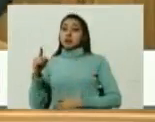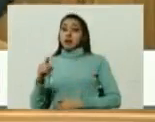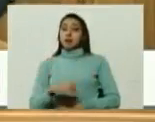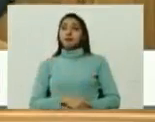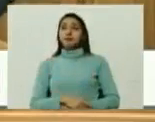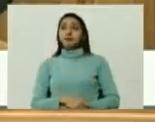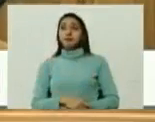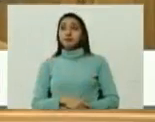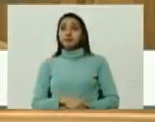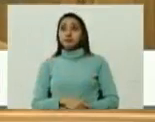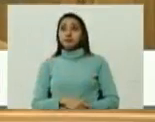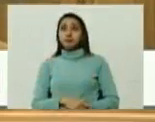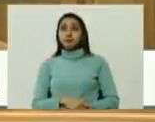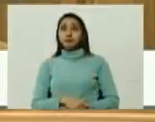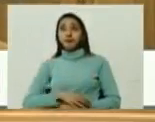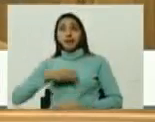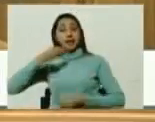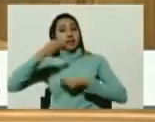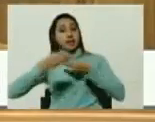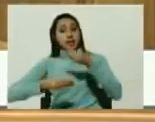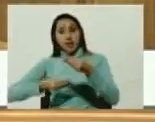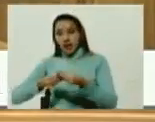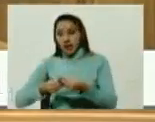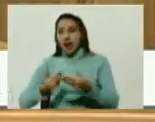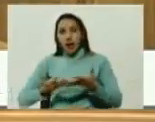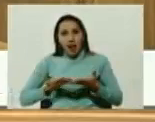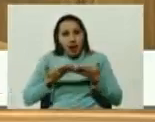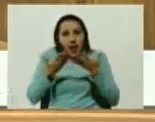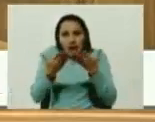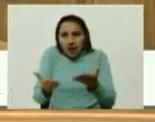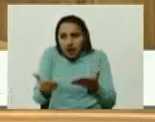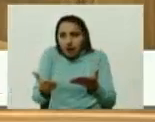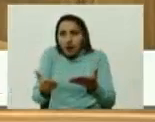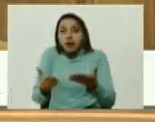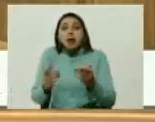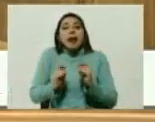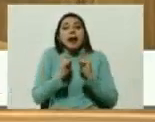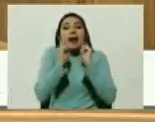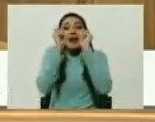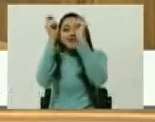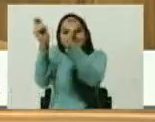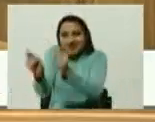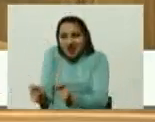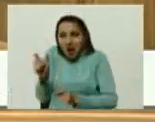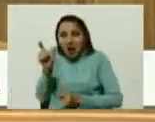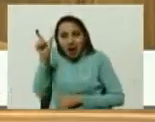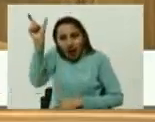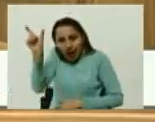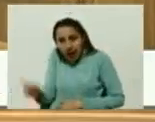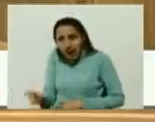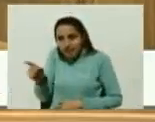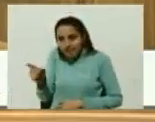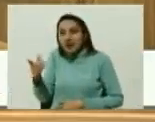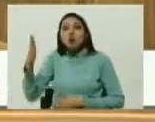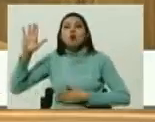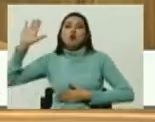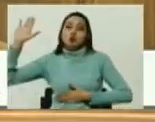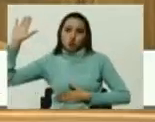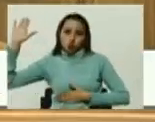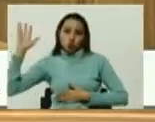concreta la acción de entrega o de designación cuando se hace efectivo juramento